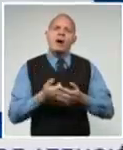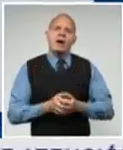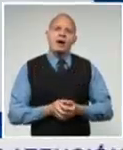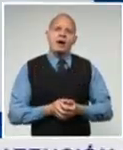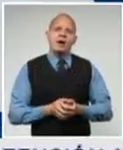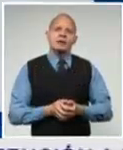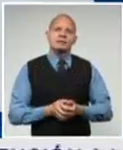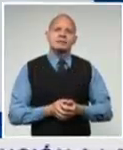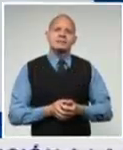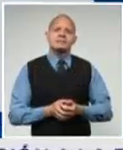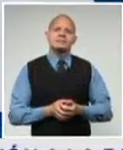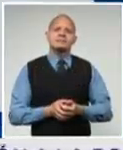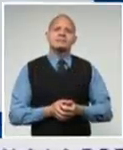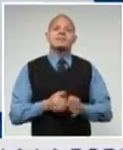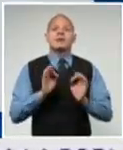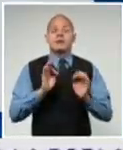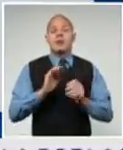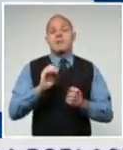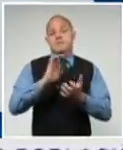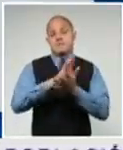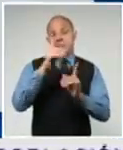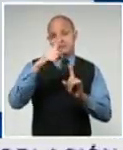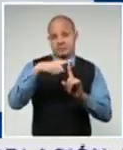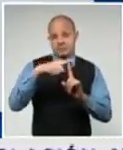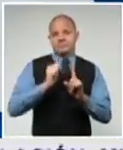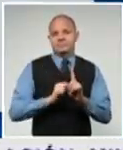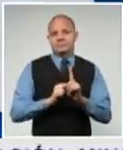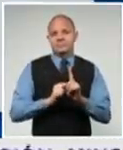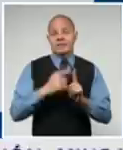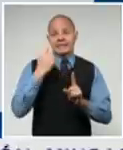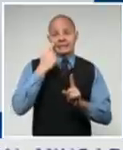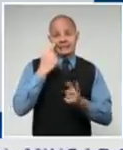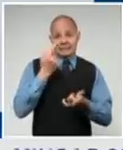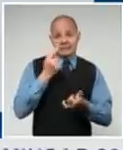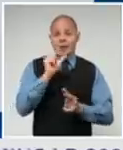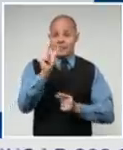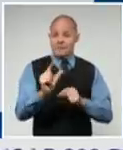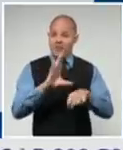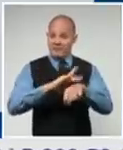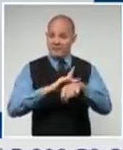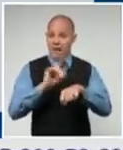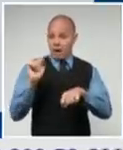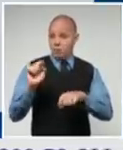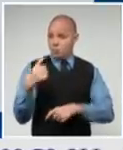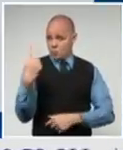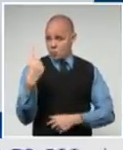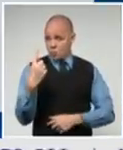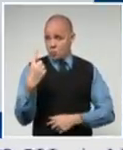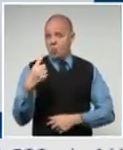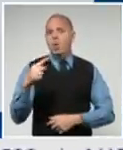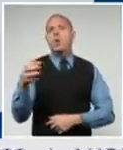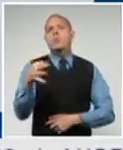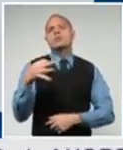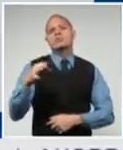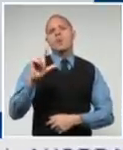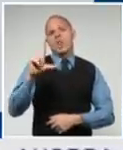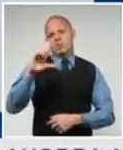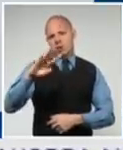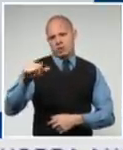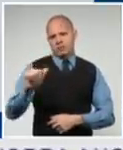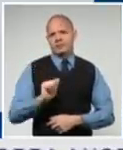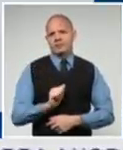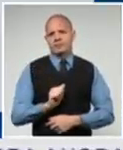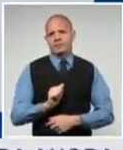provincia de Matanzas. El caso de Matanzas pertenece al municipio Limonar. Los